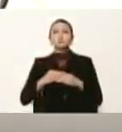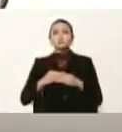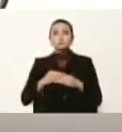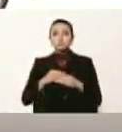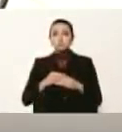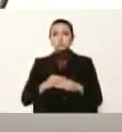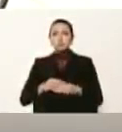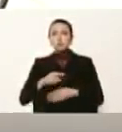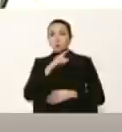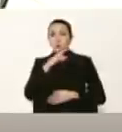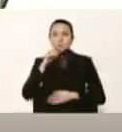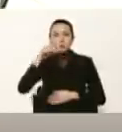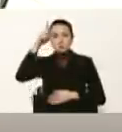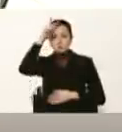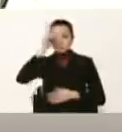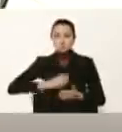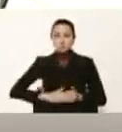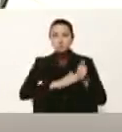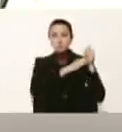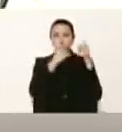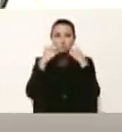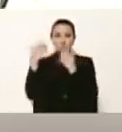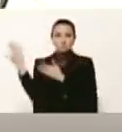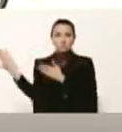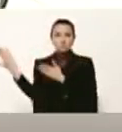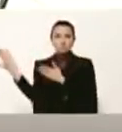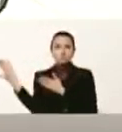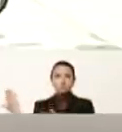Gran Cacique Indio Guaycaipuro.